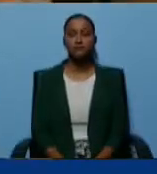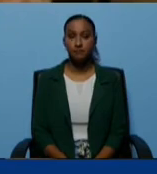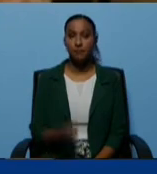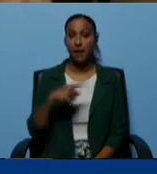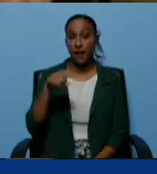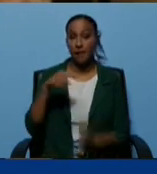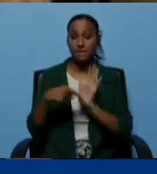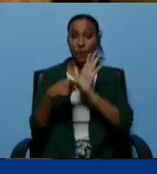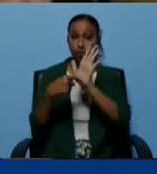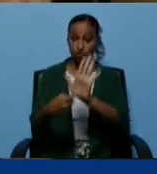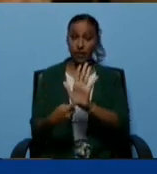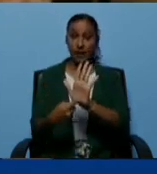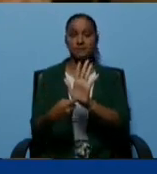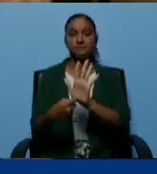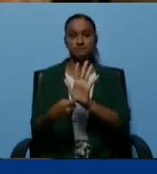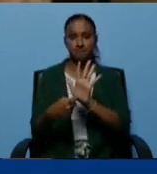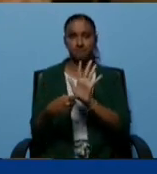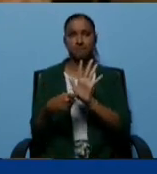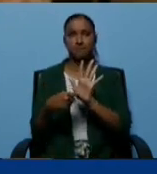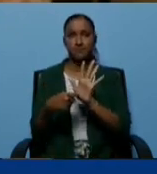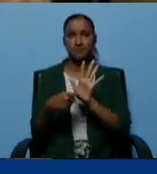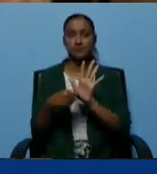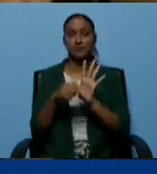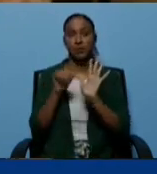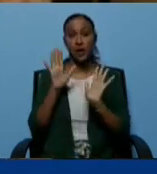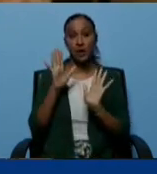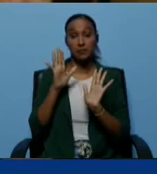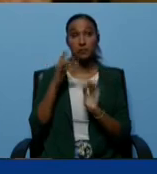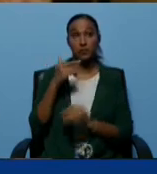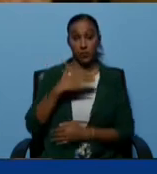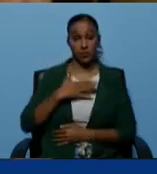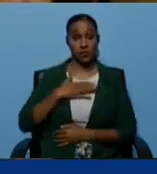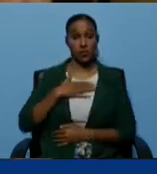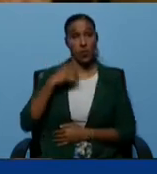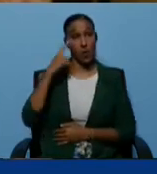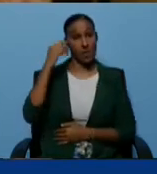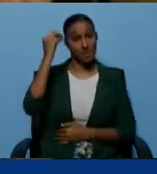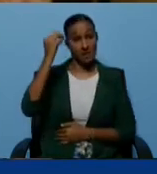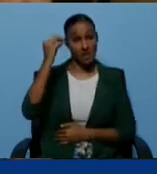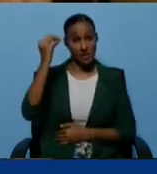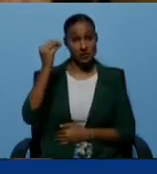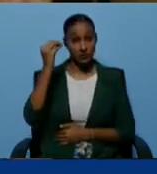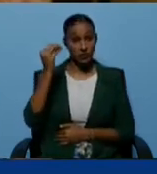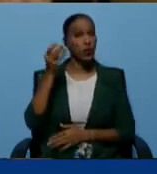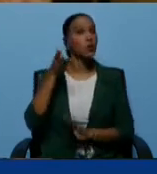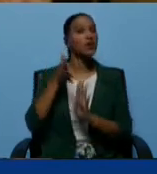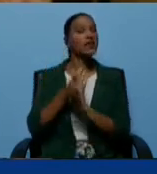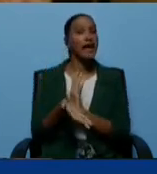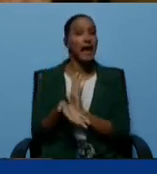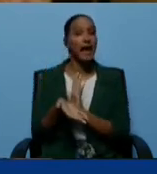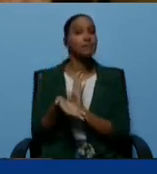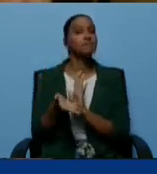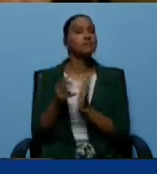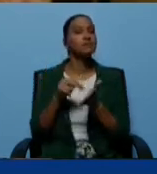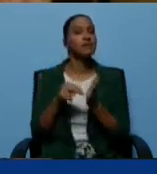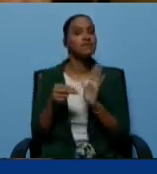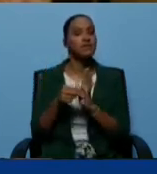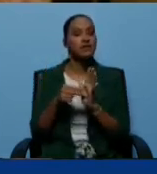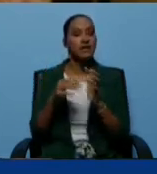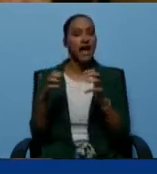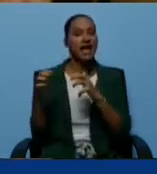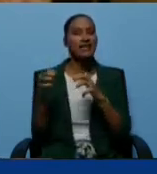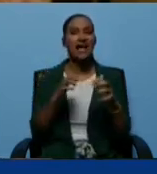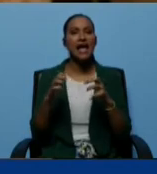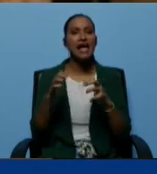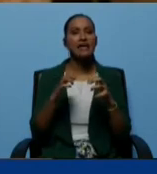vivo lo que fue, según mi criterio, un embrión de guerra civil. No se trató solo de